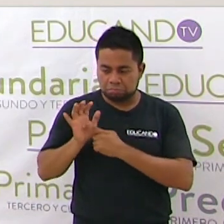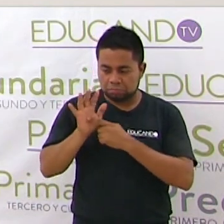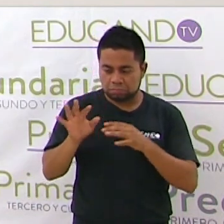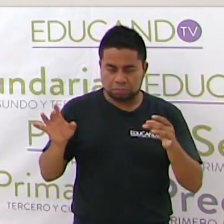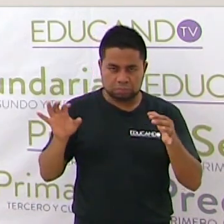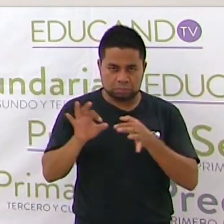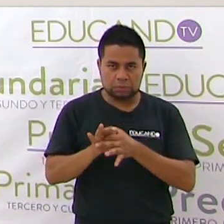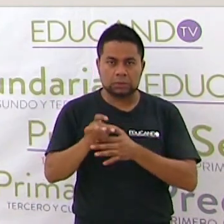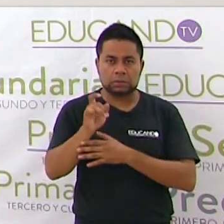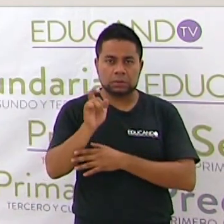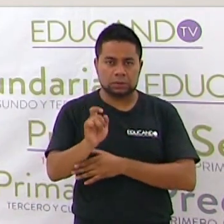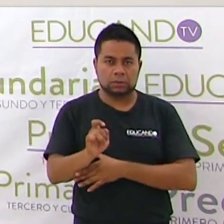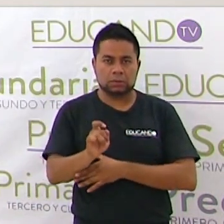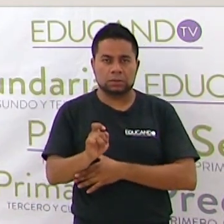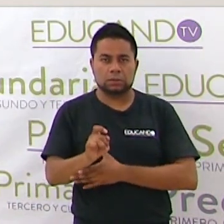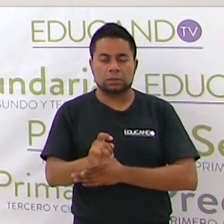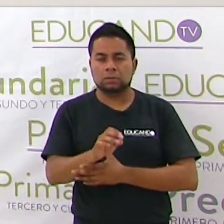puede